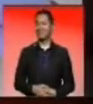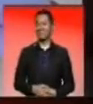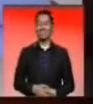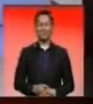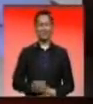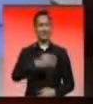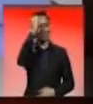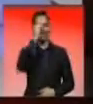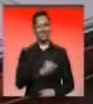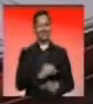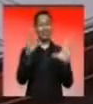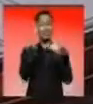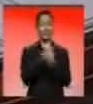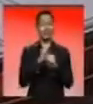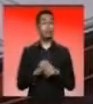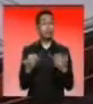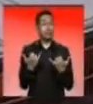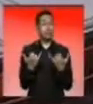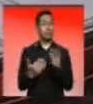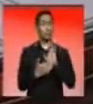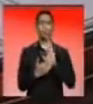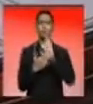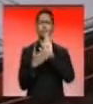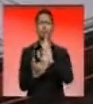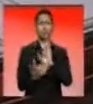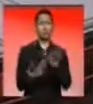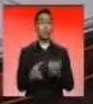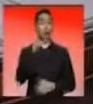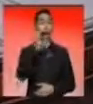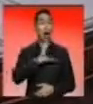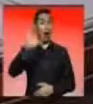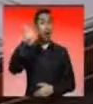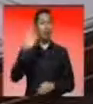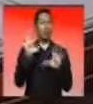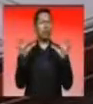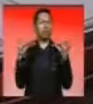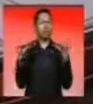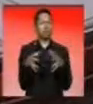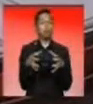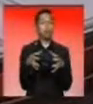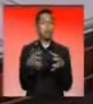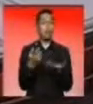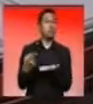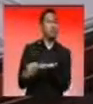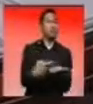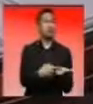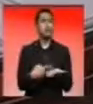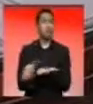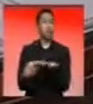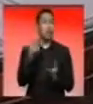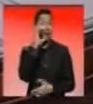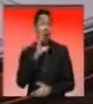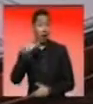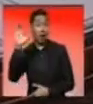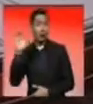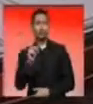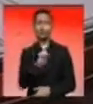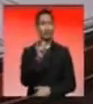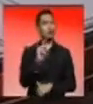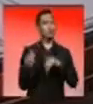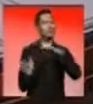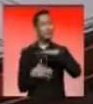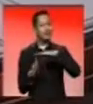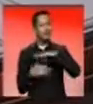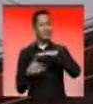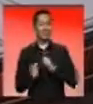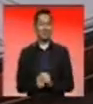¿Qué tal? Buenas noches. El día de hoy les mostraremos qué cantantes se juntaron y no precisamente para componer, sino para cocinar. Todo